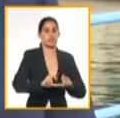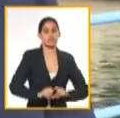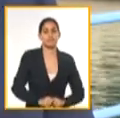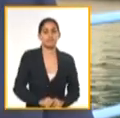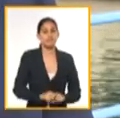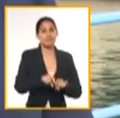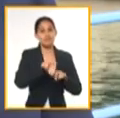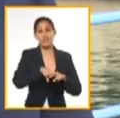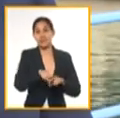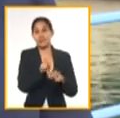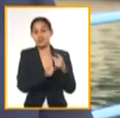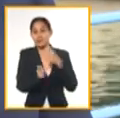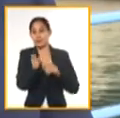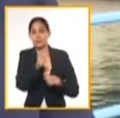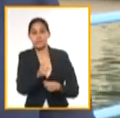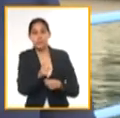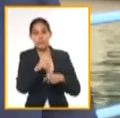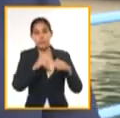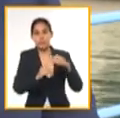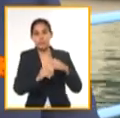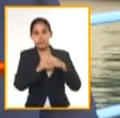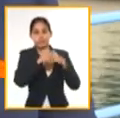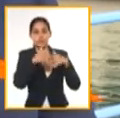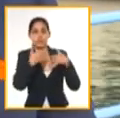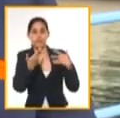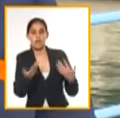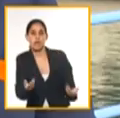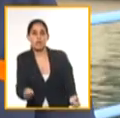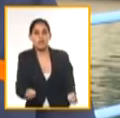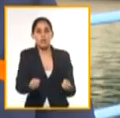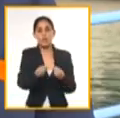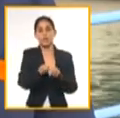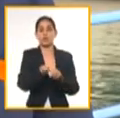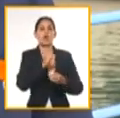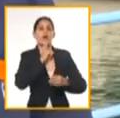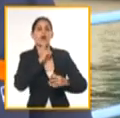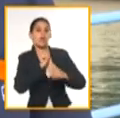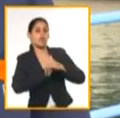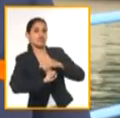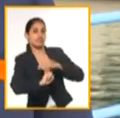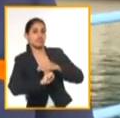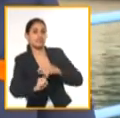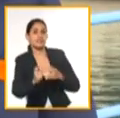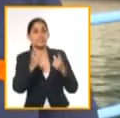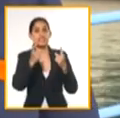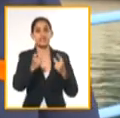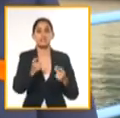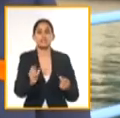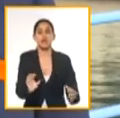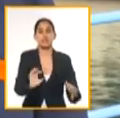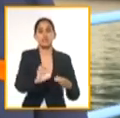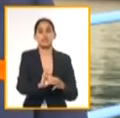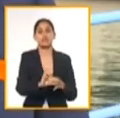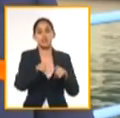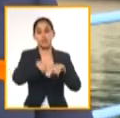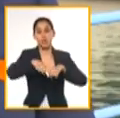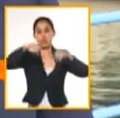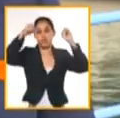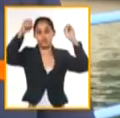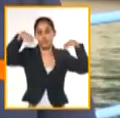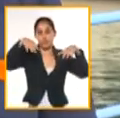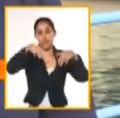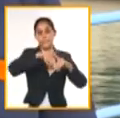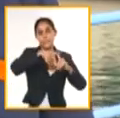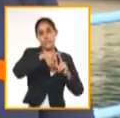abastece fundamentalmente de estaciones de bombeo, o sea, se necesita energía para garantizar el servicio a más de